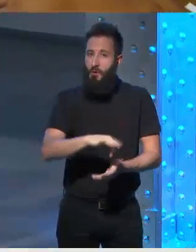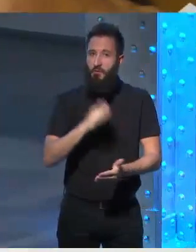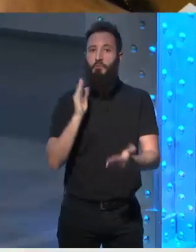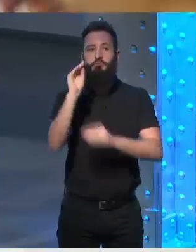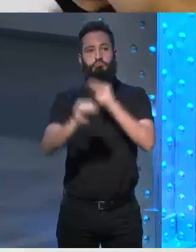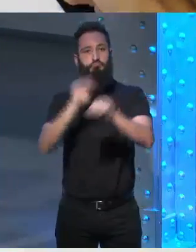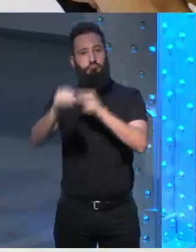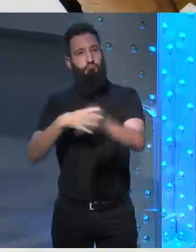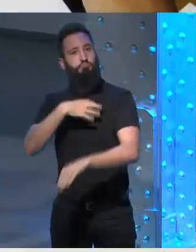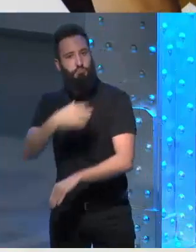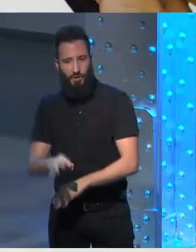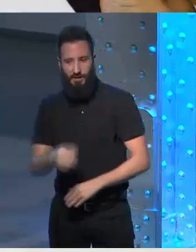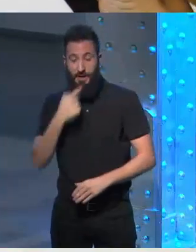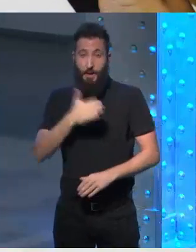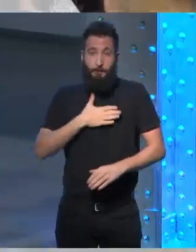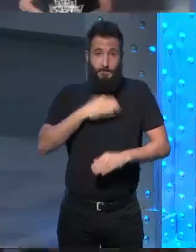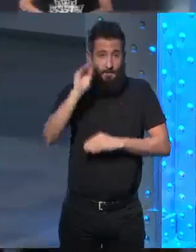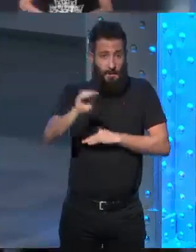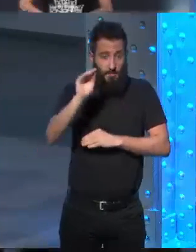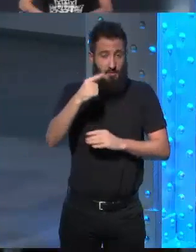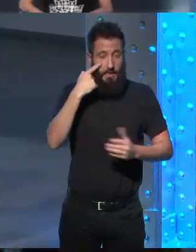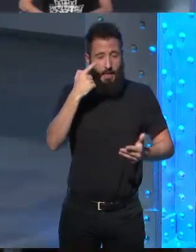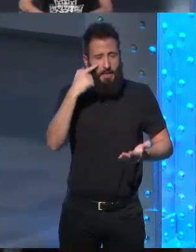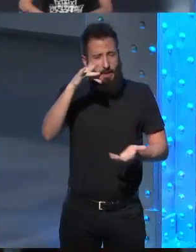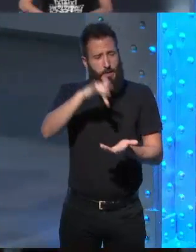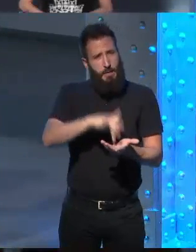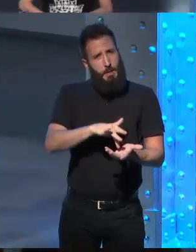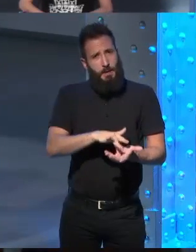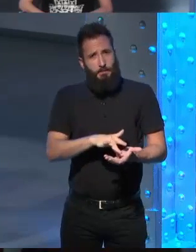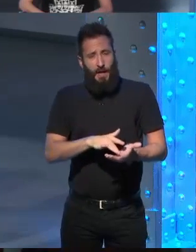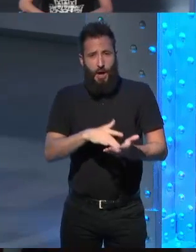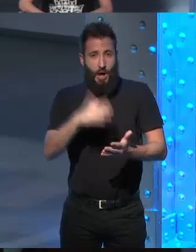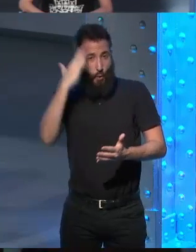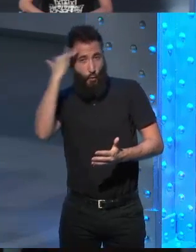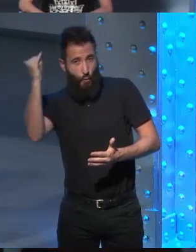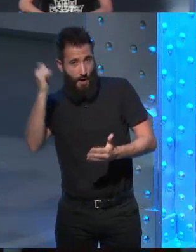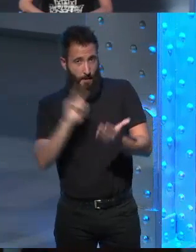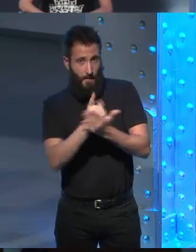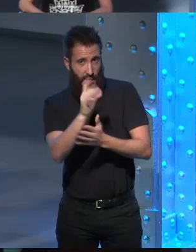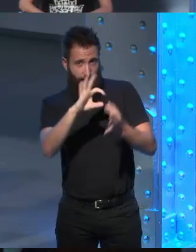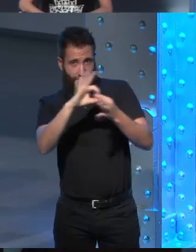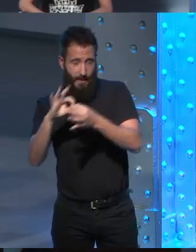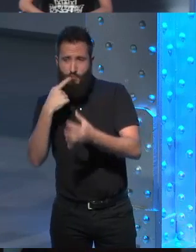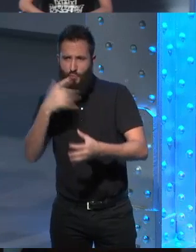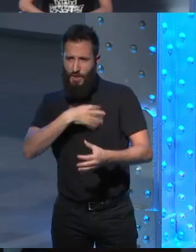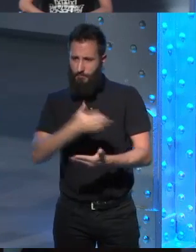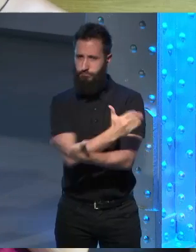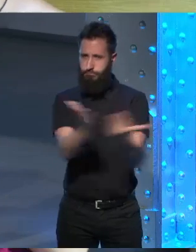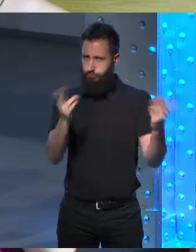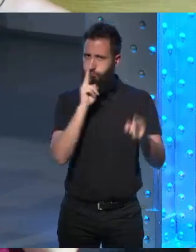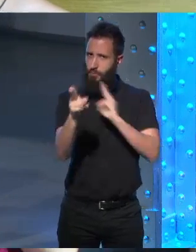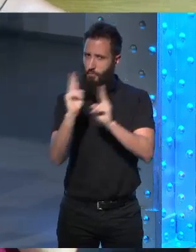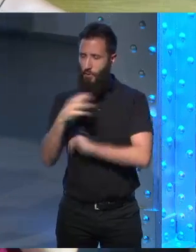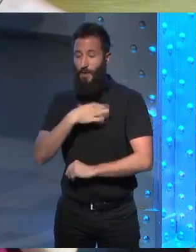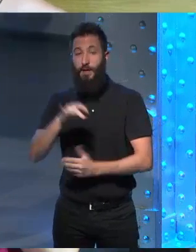Natalia, por favor. Mi pregunta va un poquito más orientada hacia Ymaps, pero que puede responder un poco quien quiera. Es que,